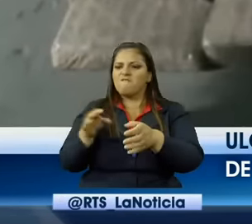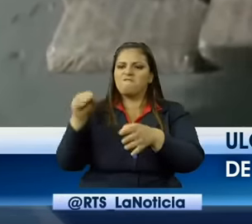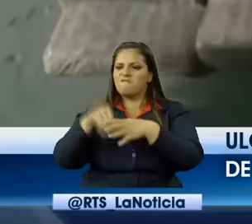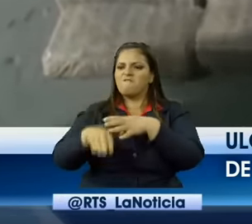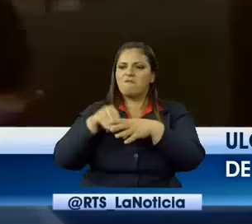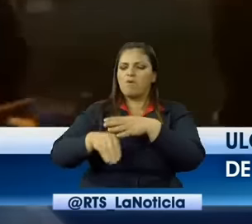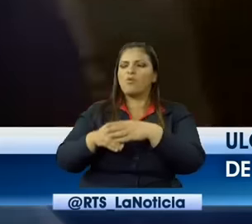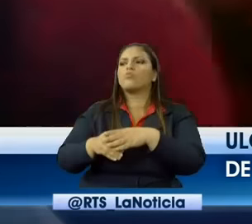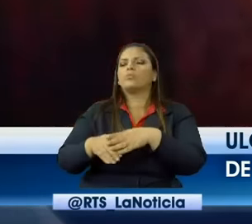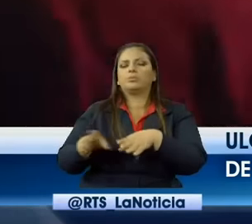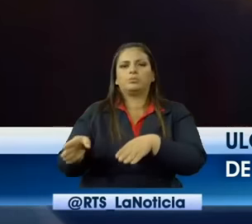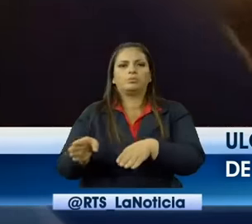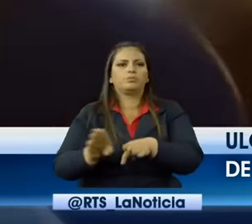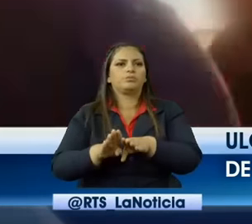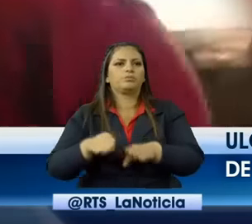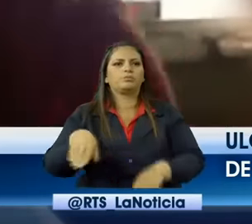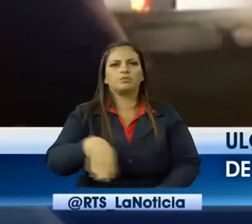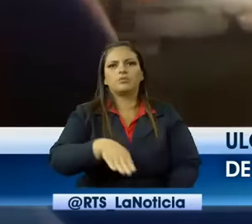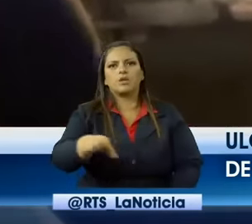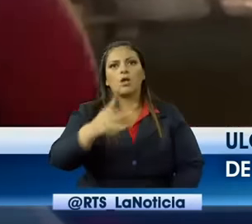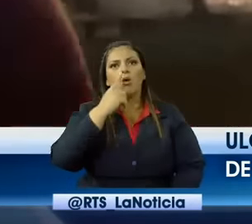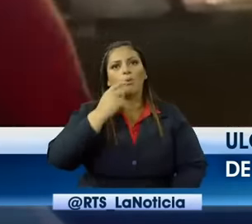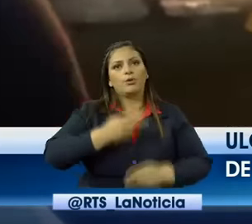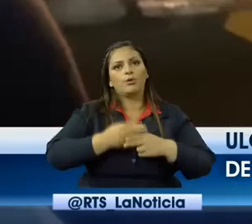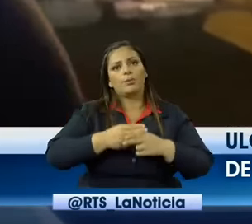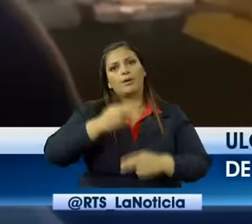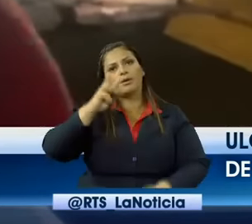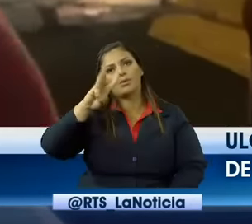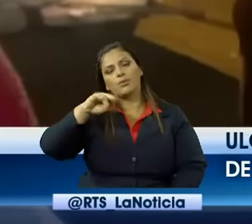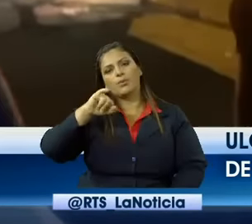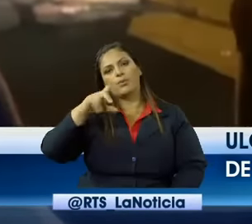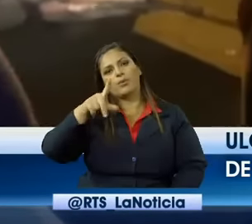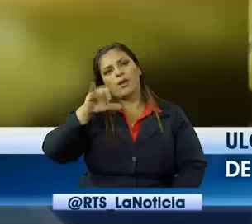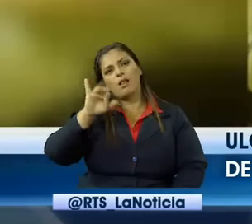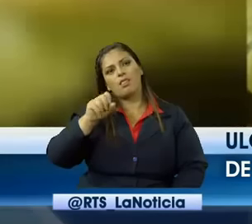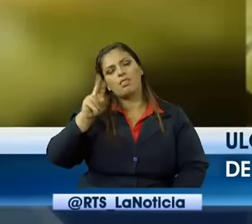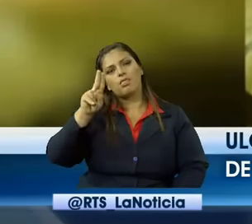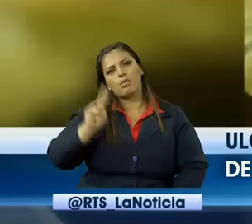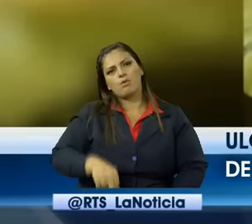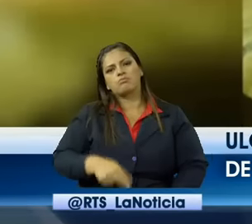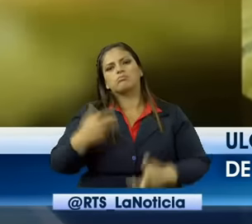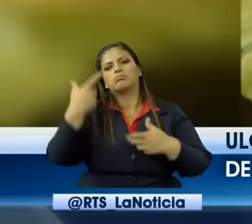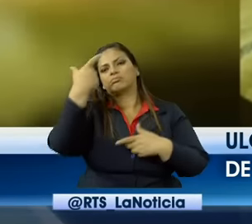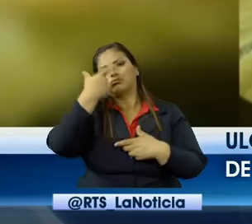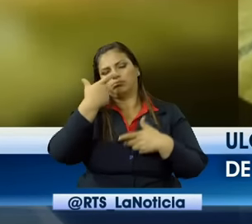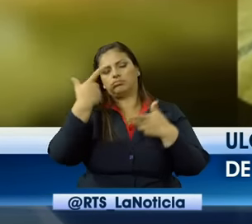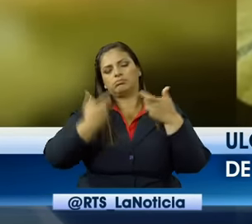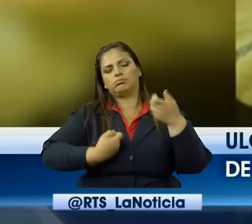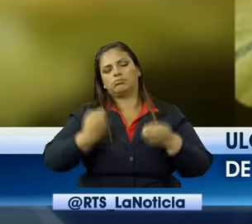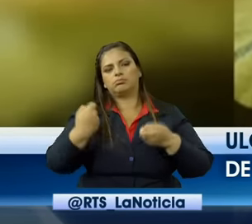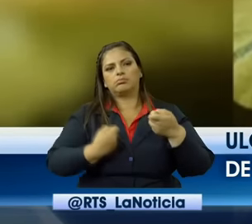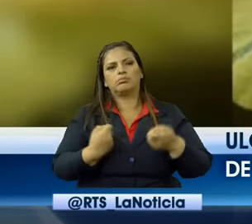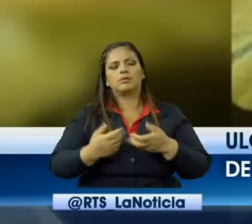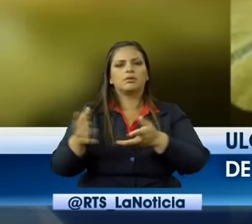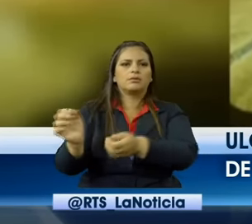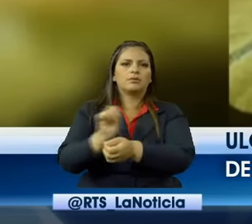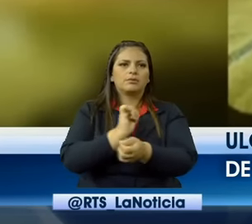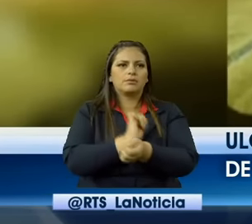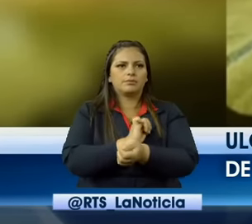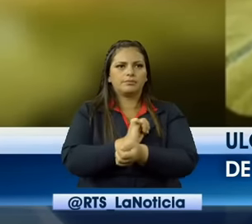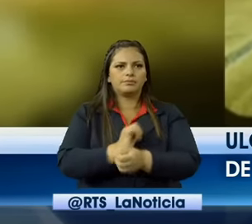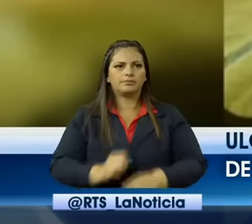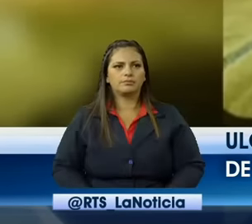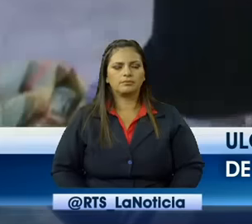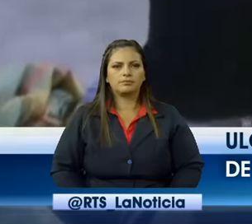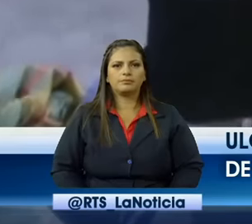único detenido. Se trata del ecuatoriano Wilton Lionel B. Aparentemente los que brindaban seguridad se percataron del movimiento policial